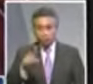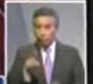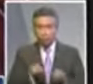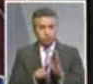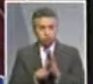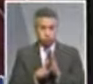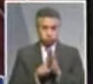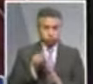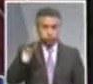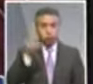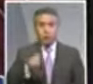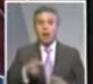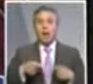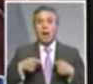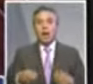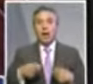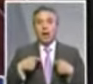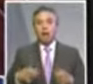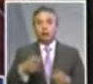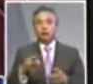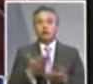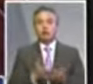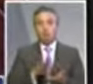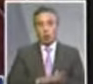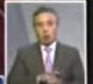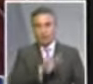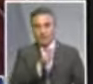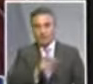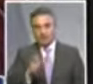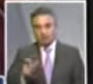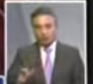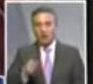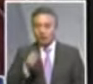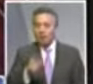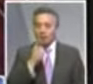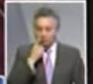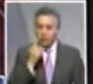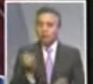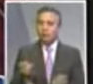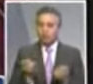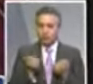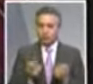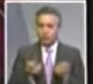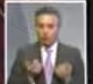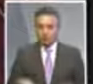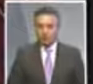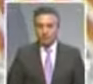es en el gasto en salud de las personas. Bárbara Vial nos cuenta más detalles en este informe.